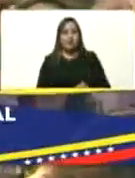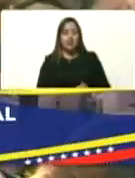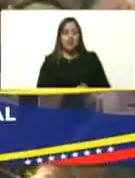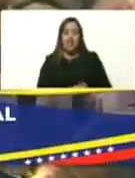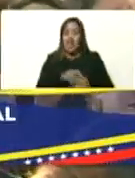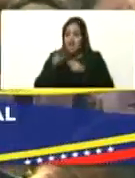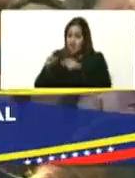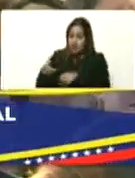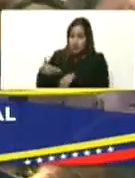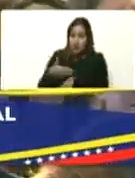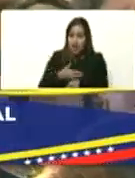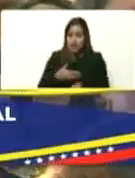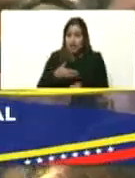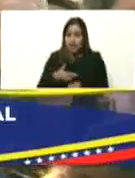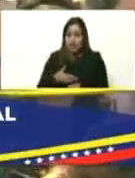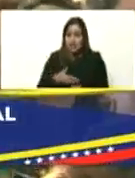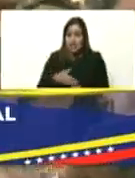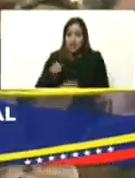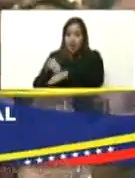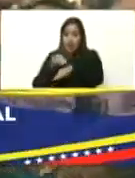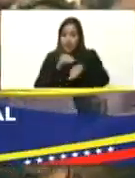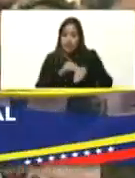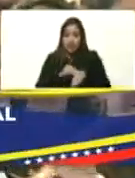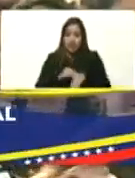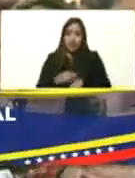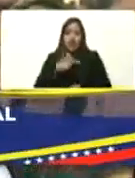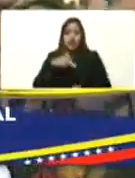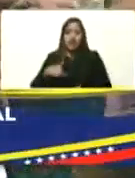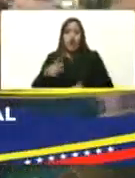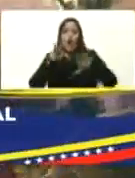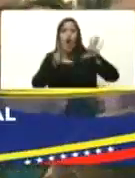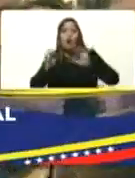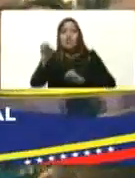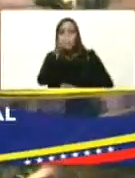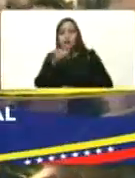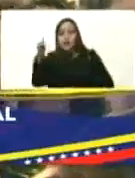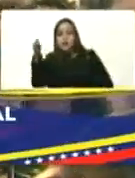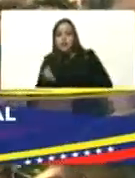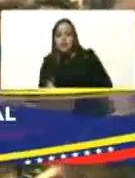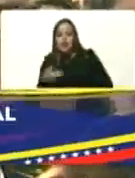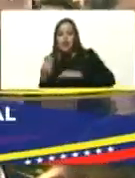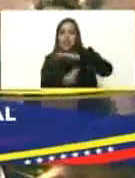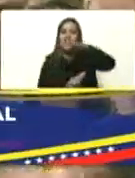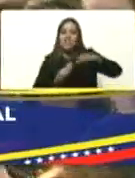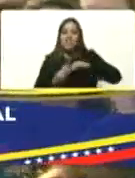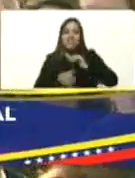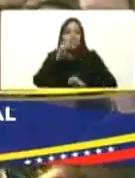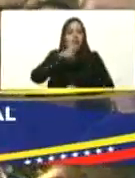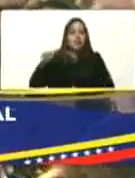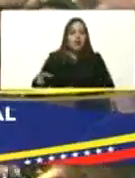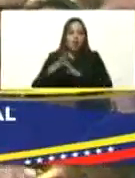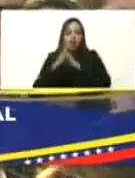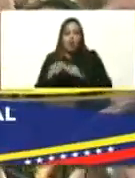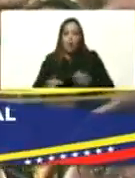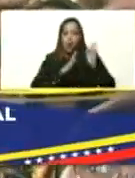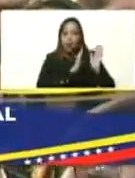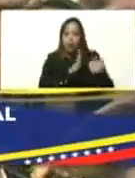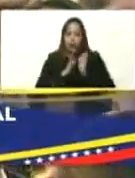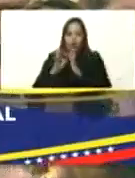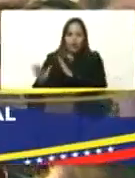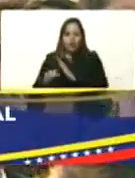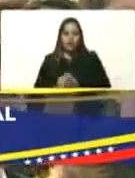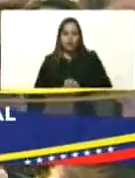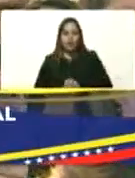Eso que usted nos acaba de señalar, que somos el 80% de la base popular, de toda la arquitectura